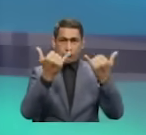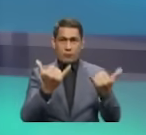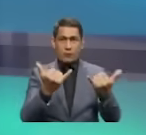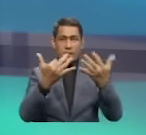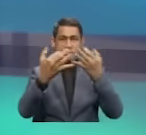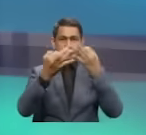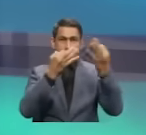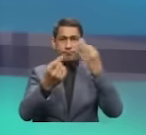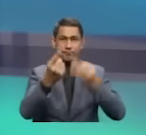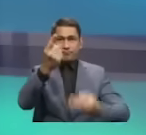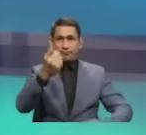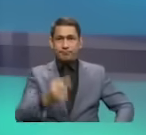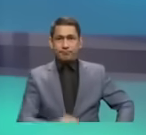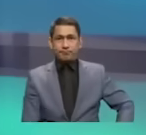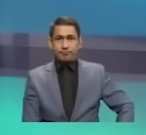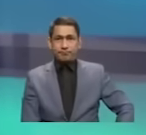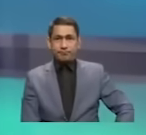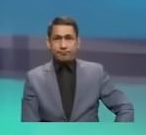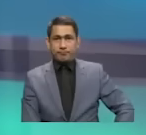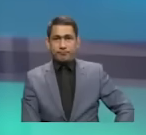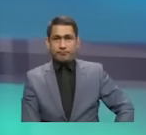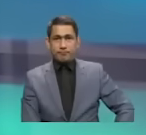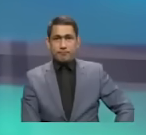esta información.